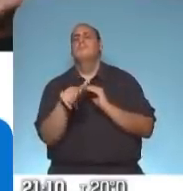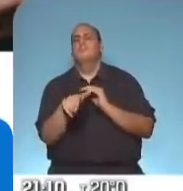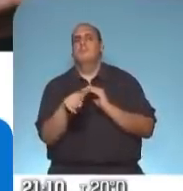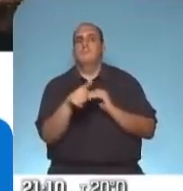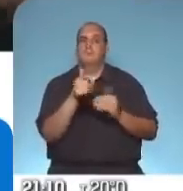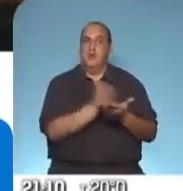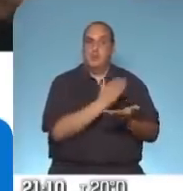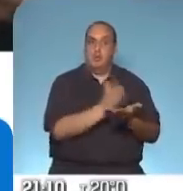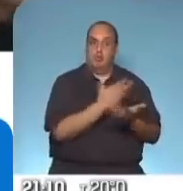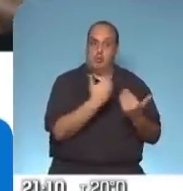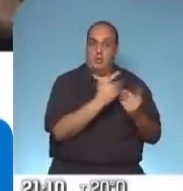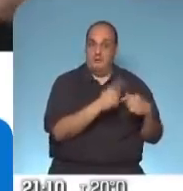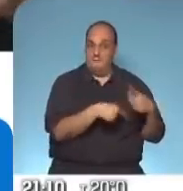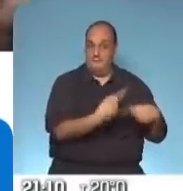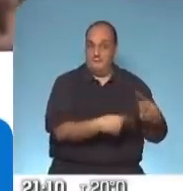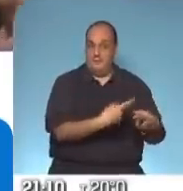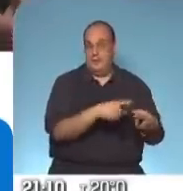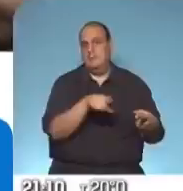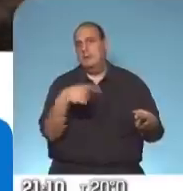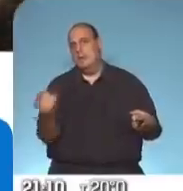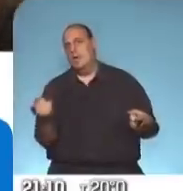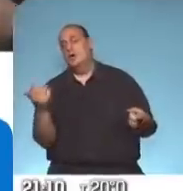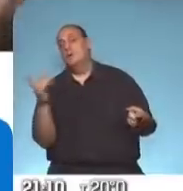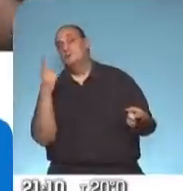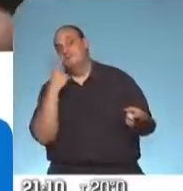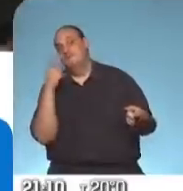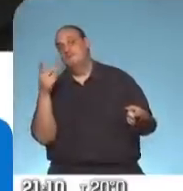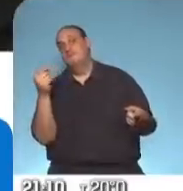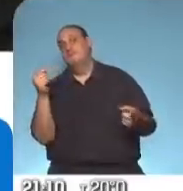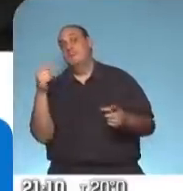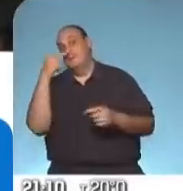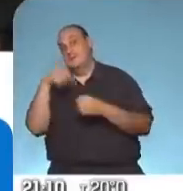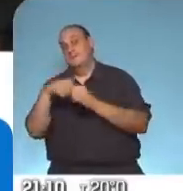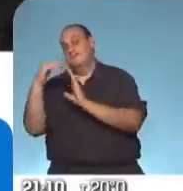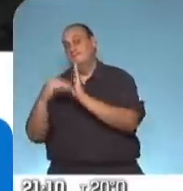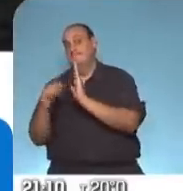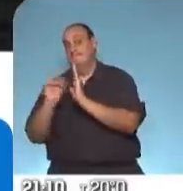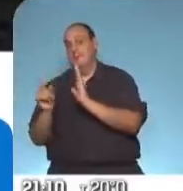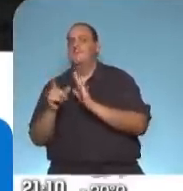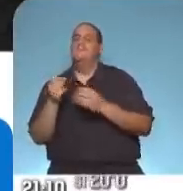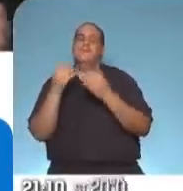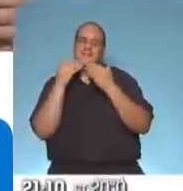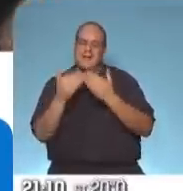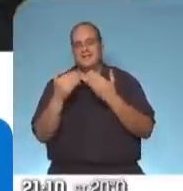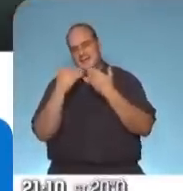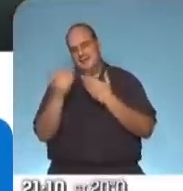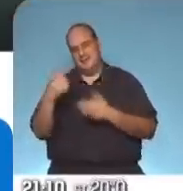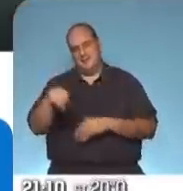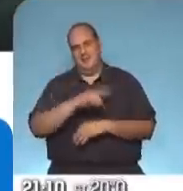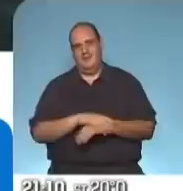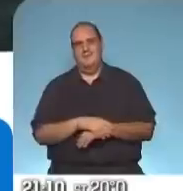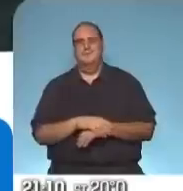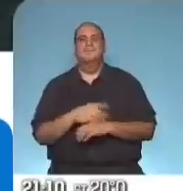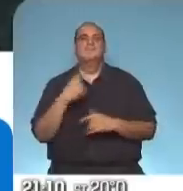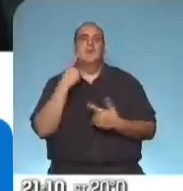mantener la producción, pero como contrapartida no va a disminuir el precio de los combustibles. Víctor, muchas gracias. Gracias a ustedes. Bien, bueno, a